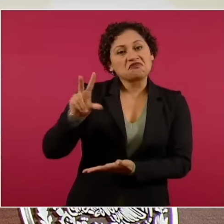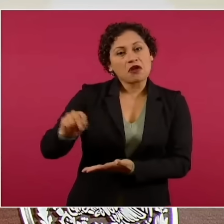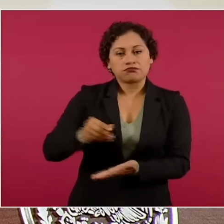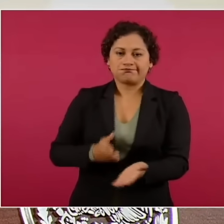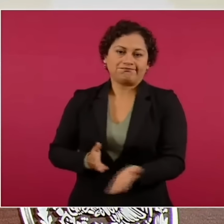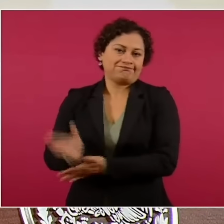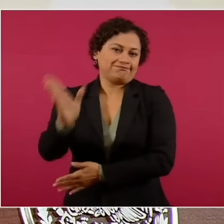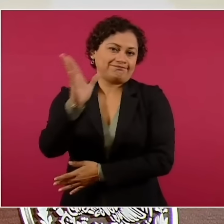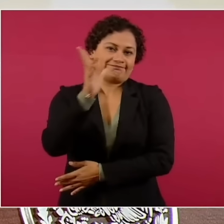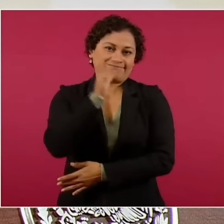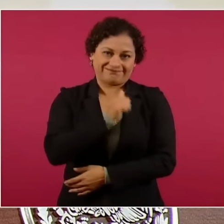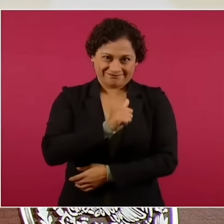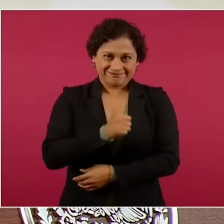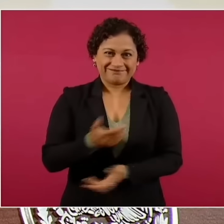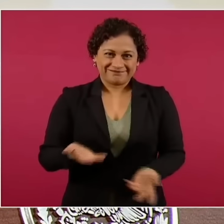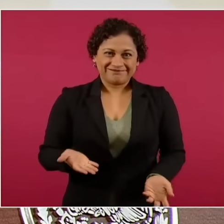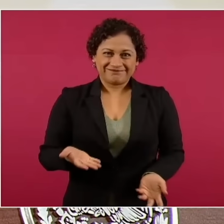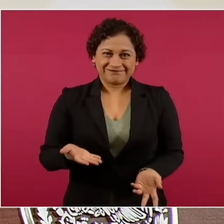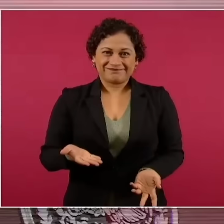en la vida